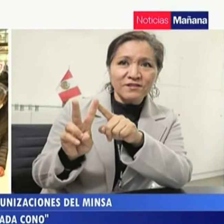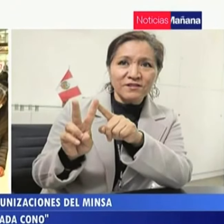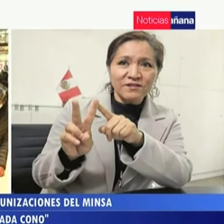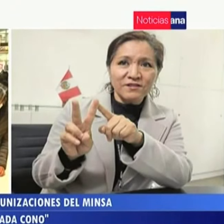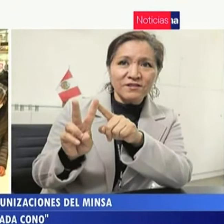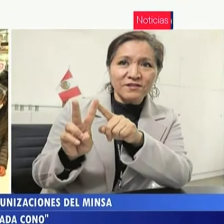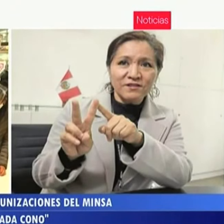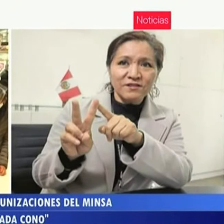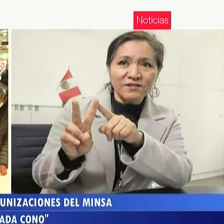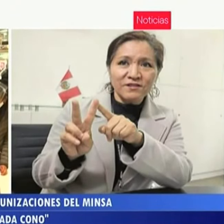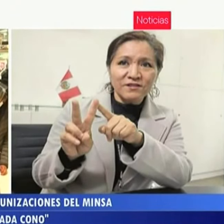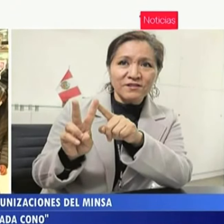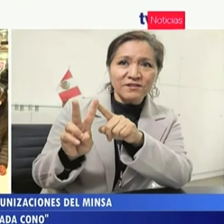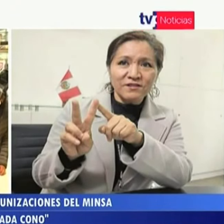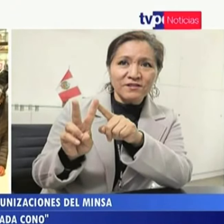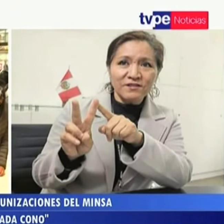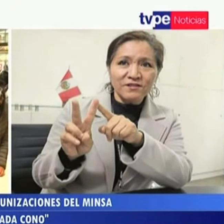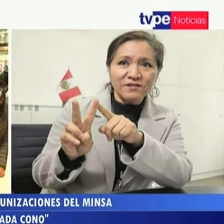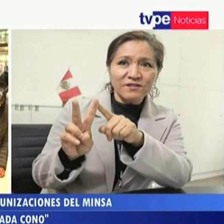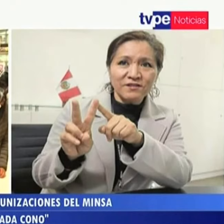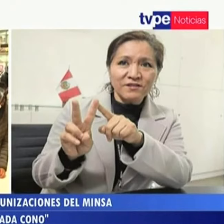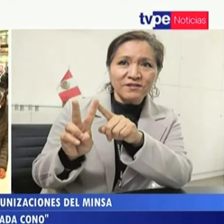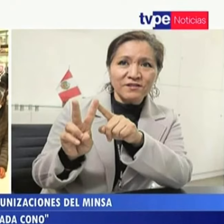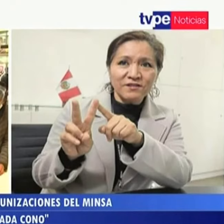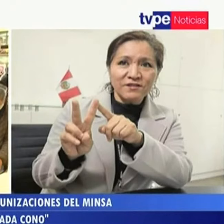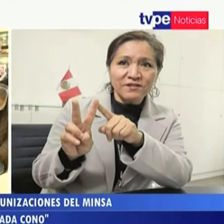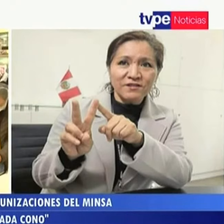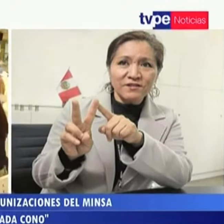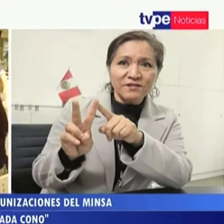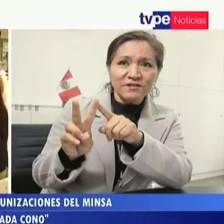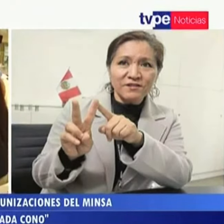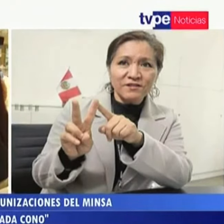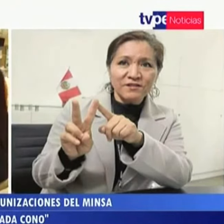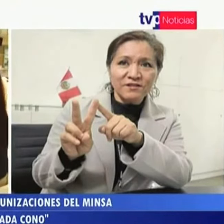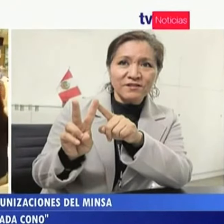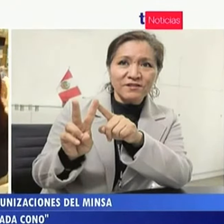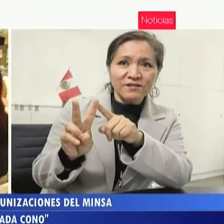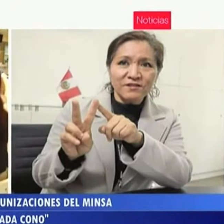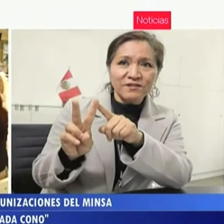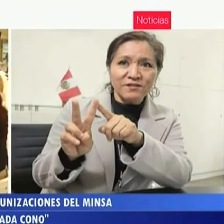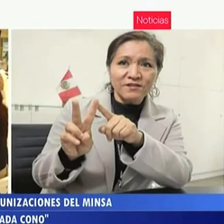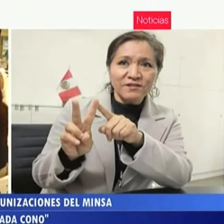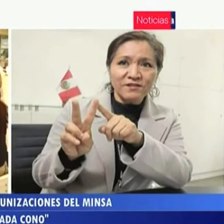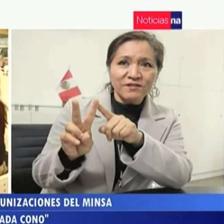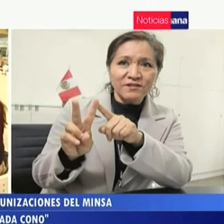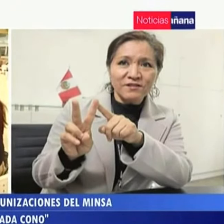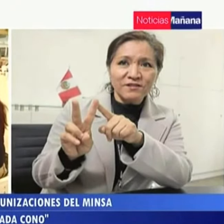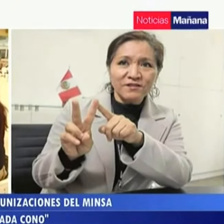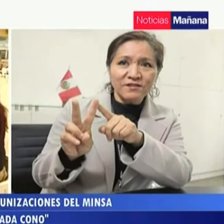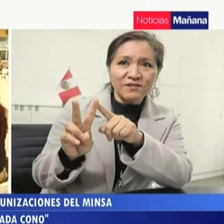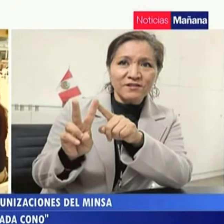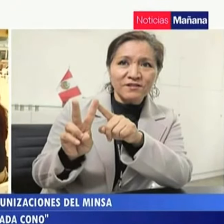de las actividades del Ministerio de Salud. Lo que sí tenemos que decir es que antes,